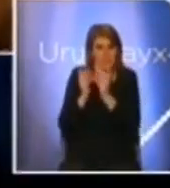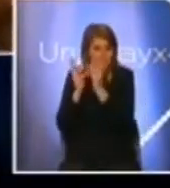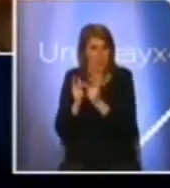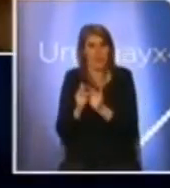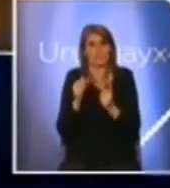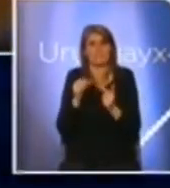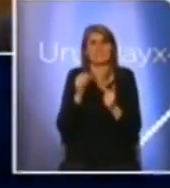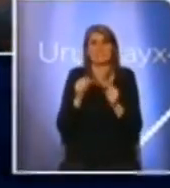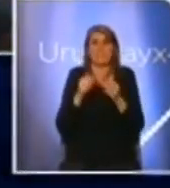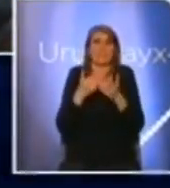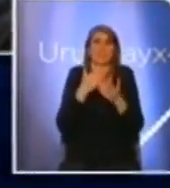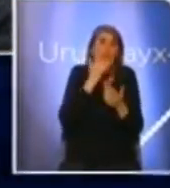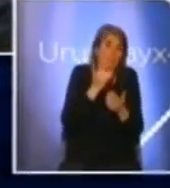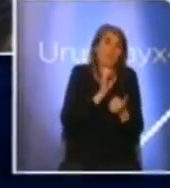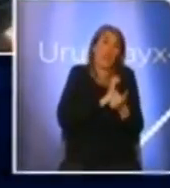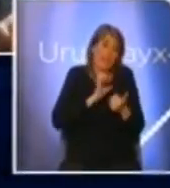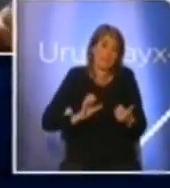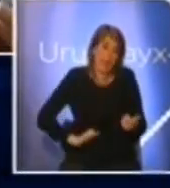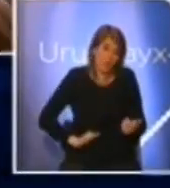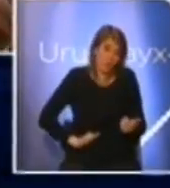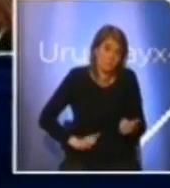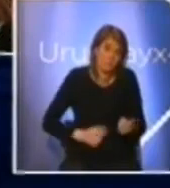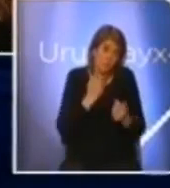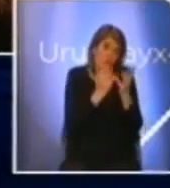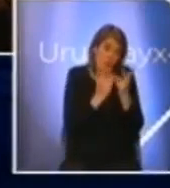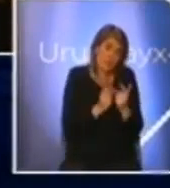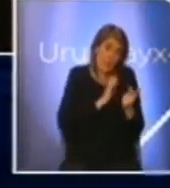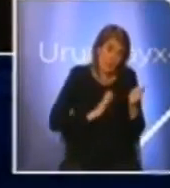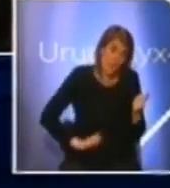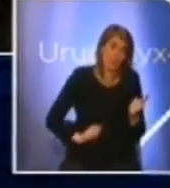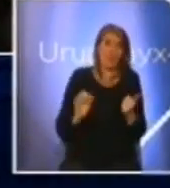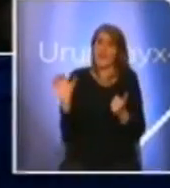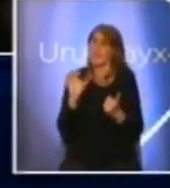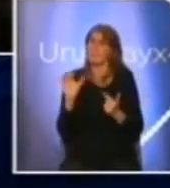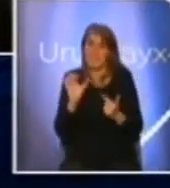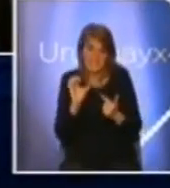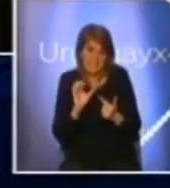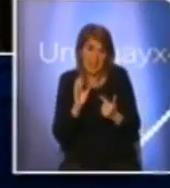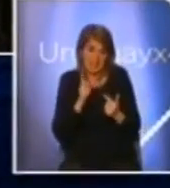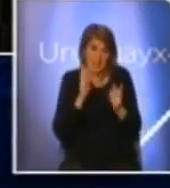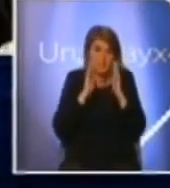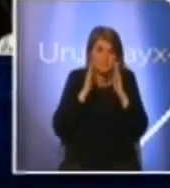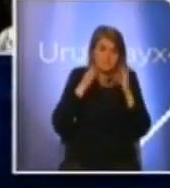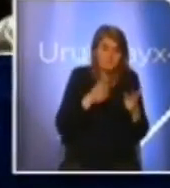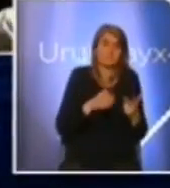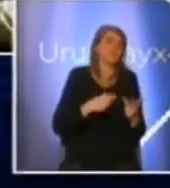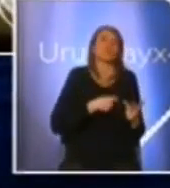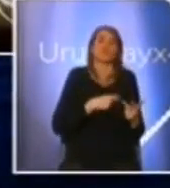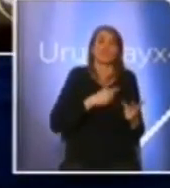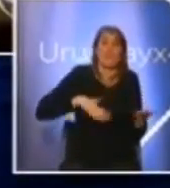sentido más amplio, incluyo al Estado como forma de organización, a las empresas como forma de organización, la sociedad civil